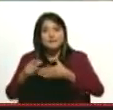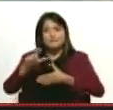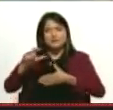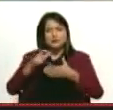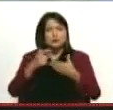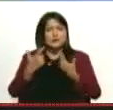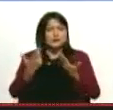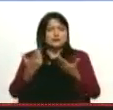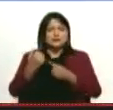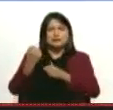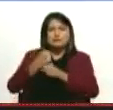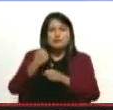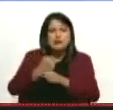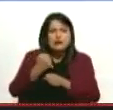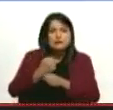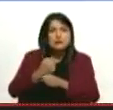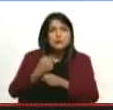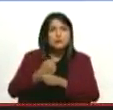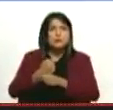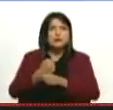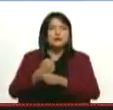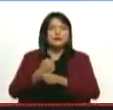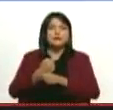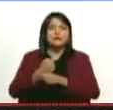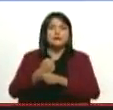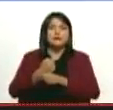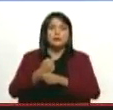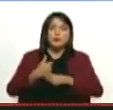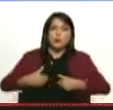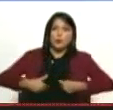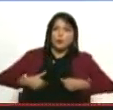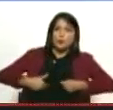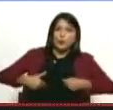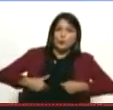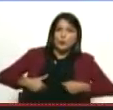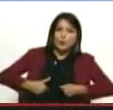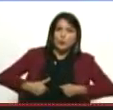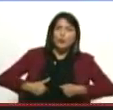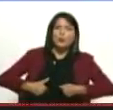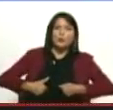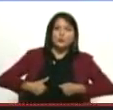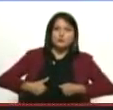sufren opresión en nuestros países